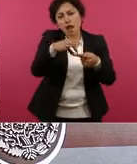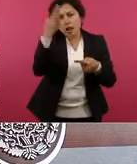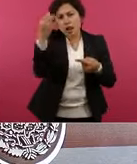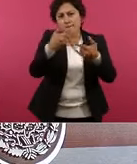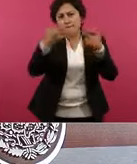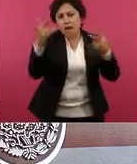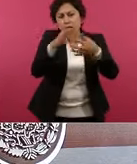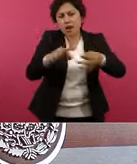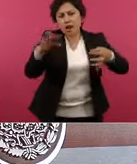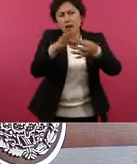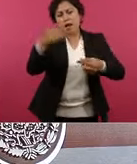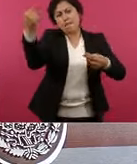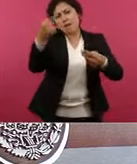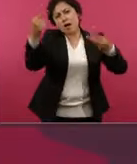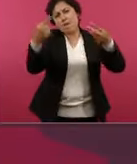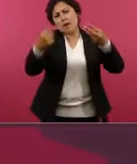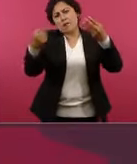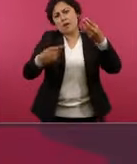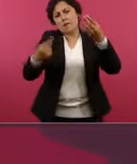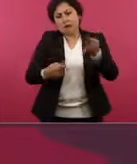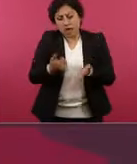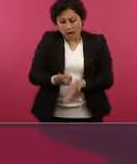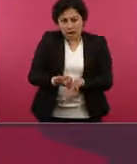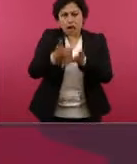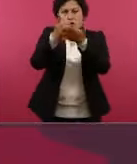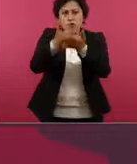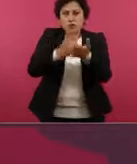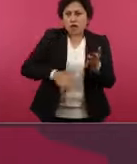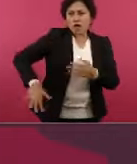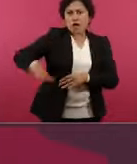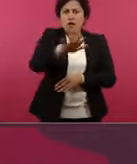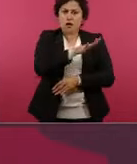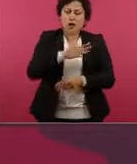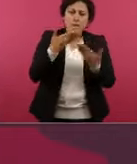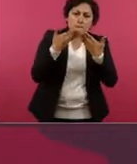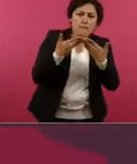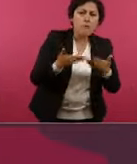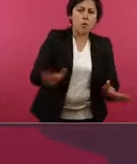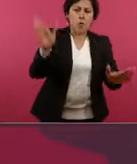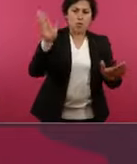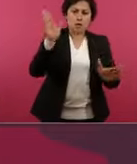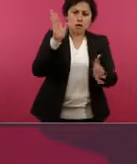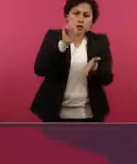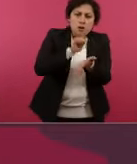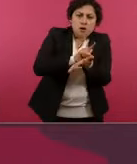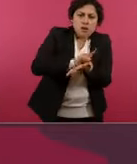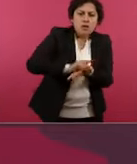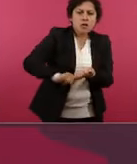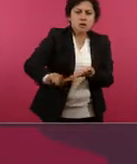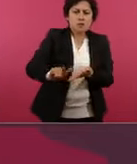Ya nosotros ya vamos de salida, en todo sentido.